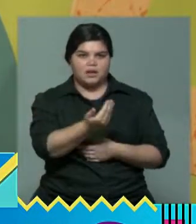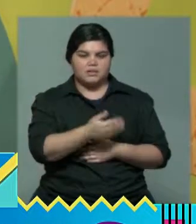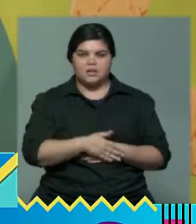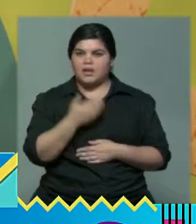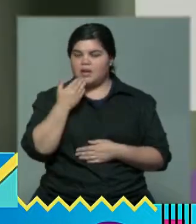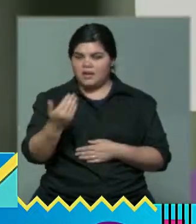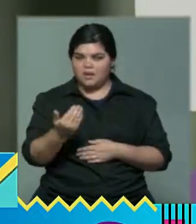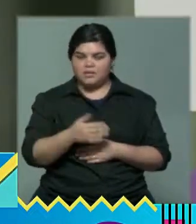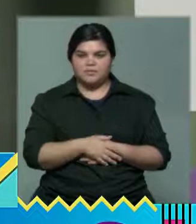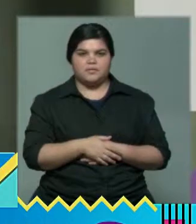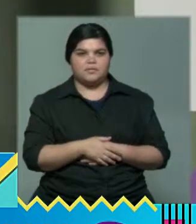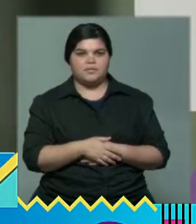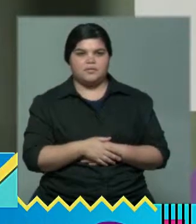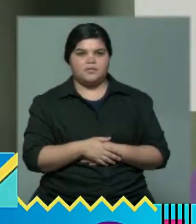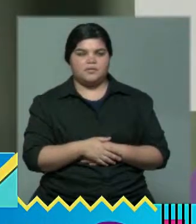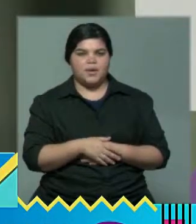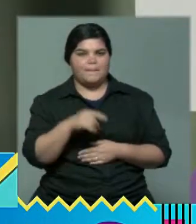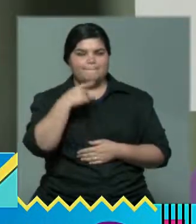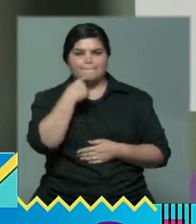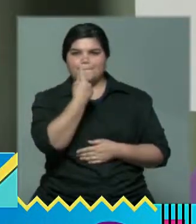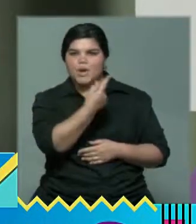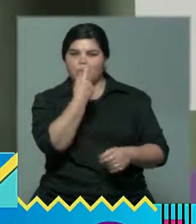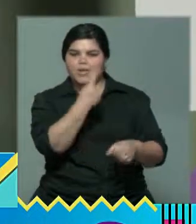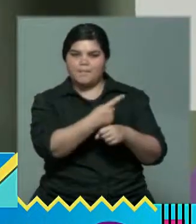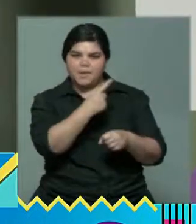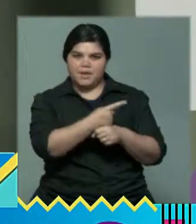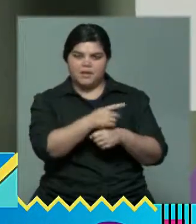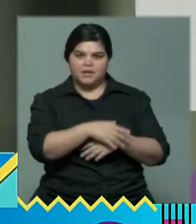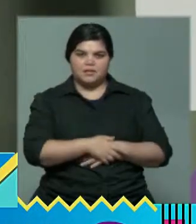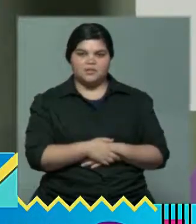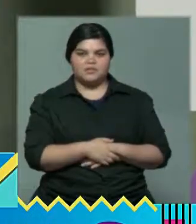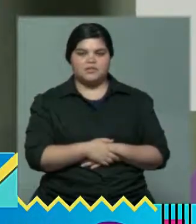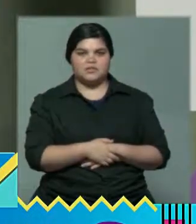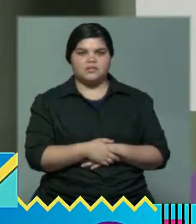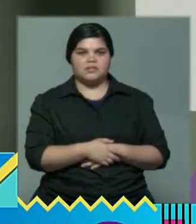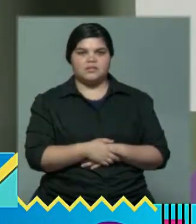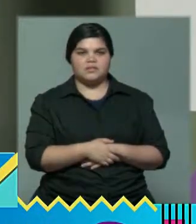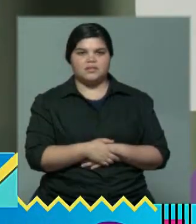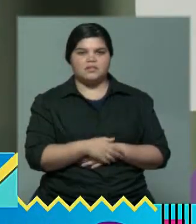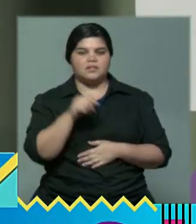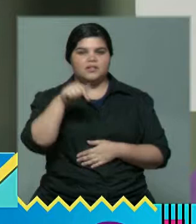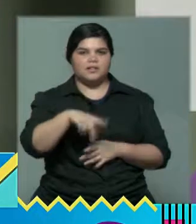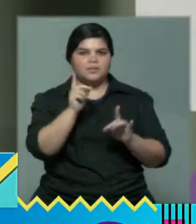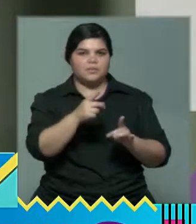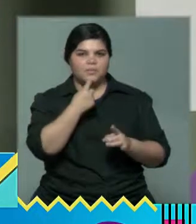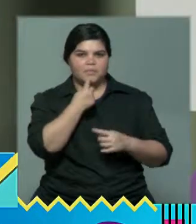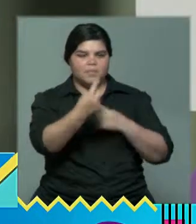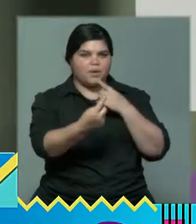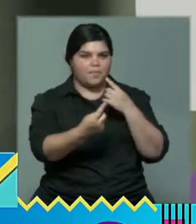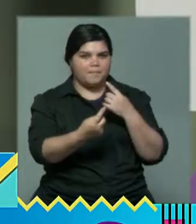gracias. La primera pregunta, y nos vamos a centrar en, lo escuchábamos recién, la cantidad de